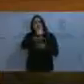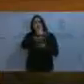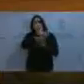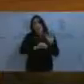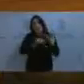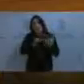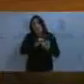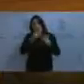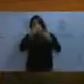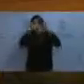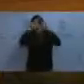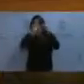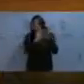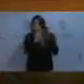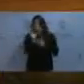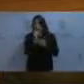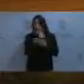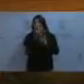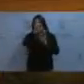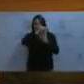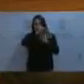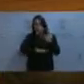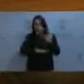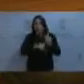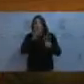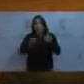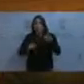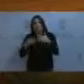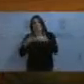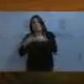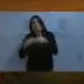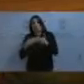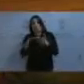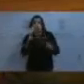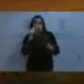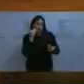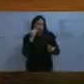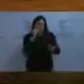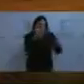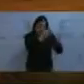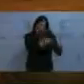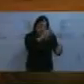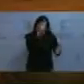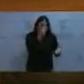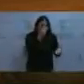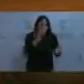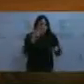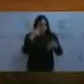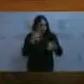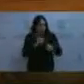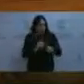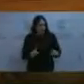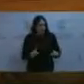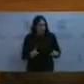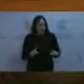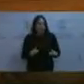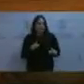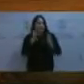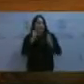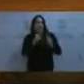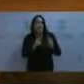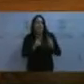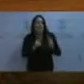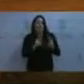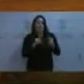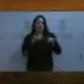los hospitales y servicios y así los usuarios, que no son tan estúpidos como usted pretende que son, pues ver cuánto tardan con uno